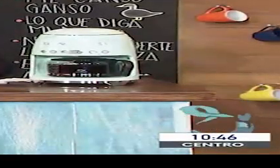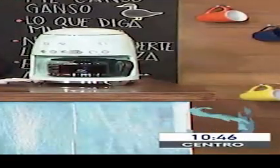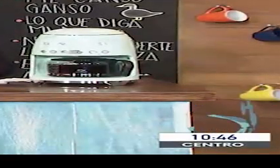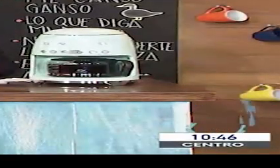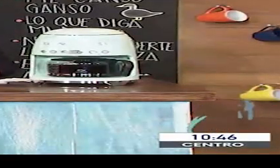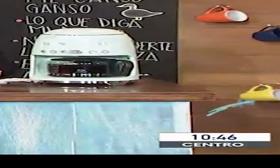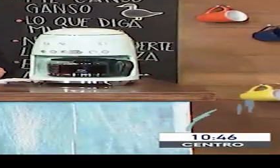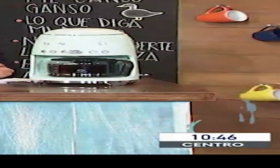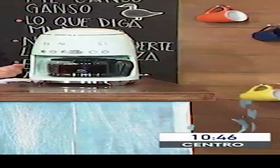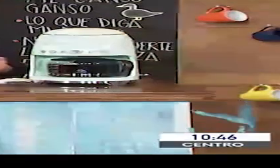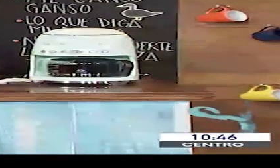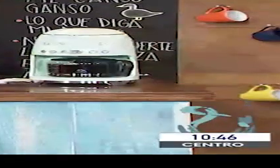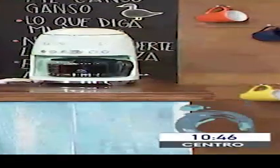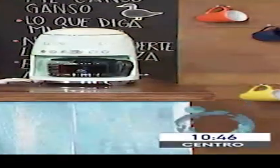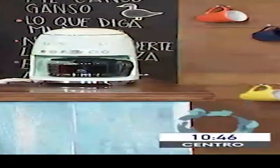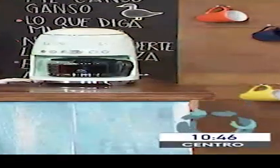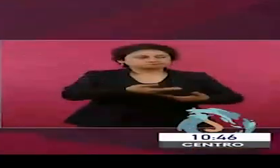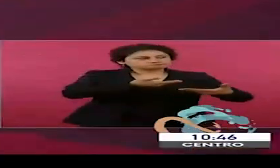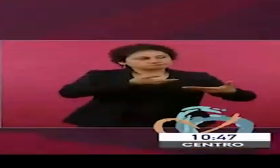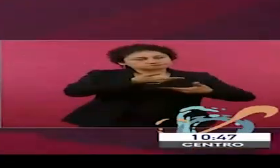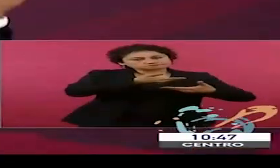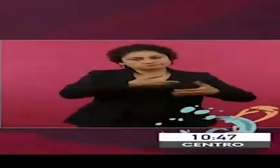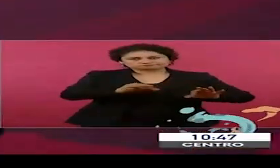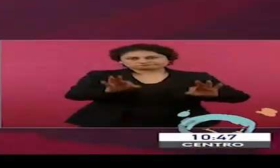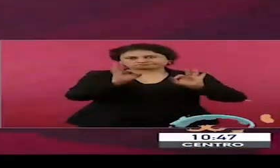este tema de la vaquita marina